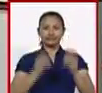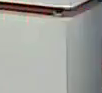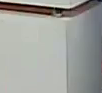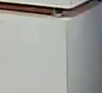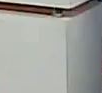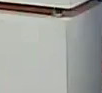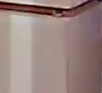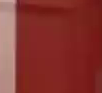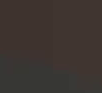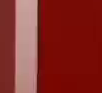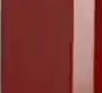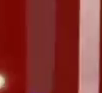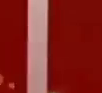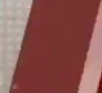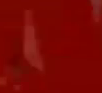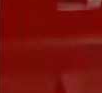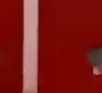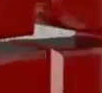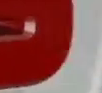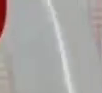titulares.